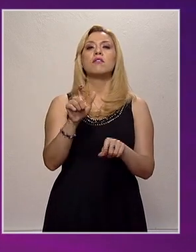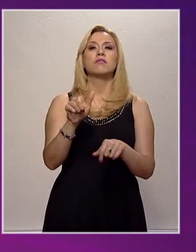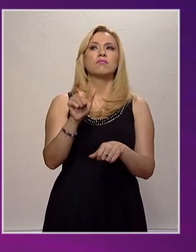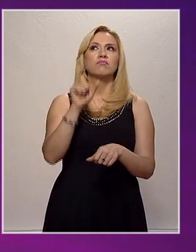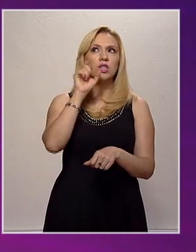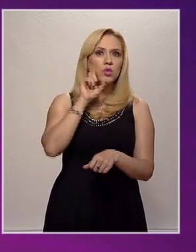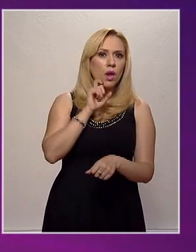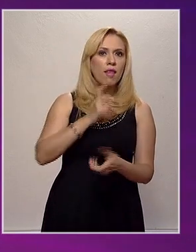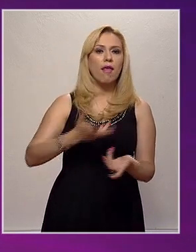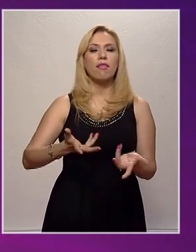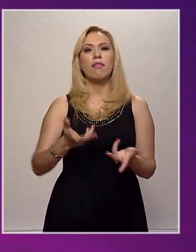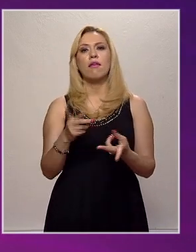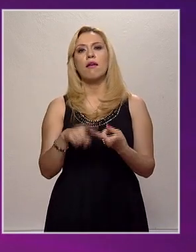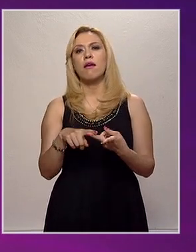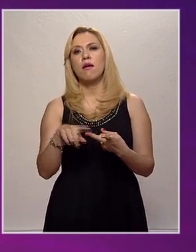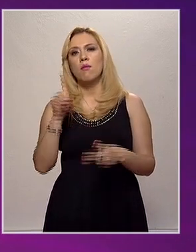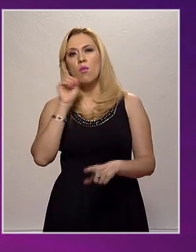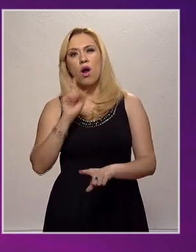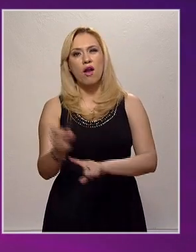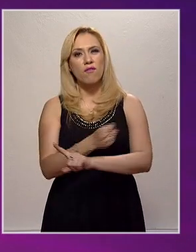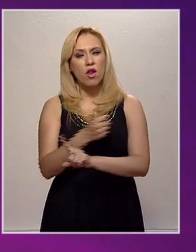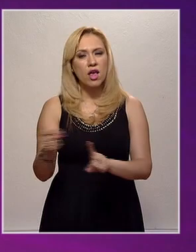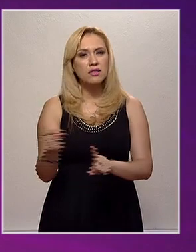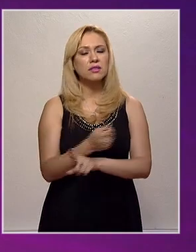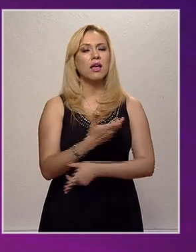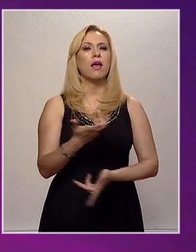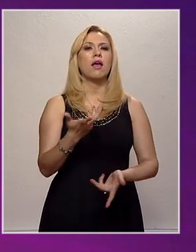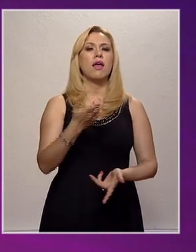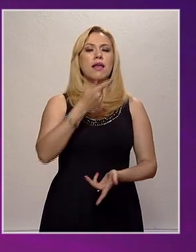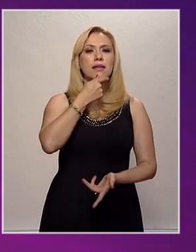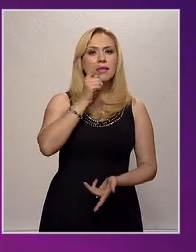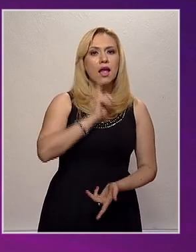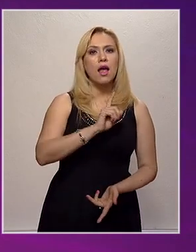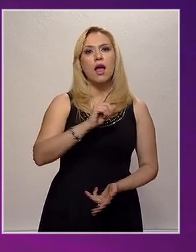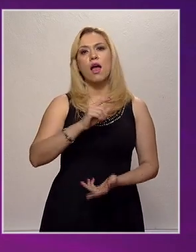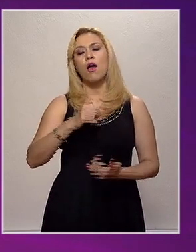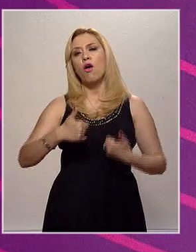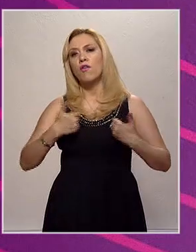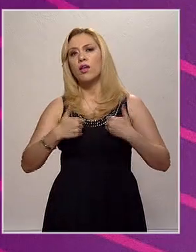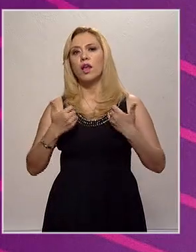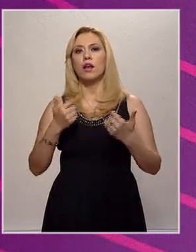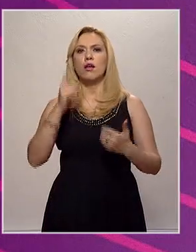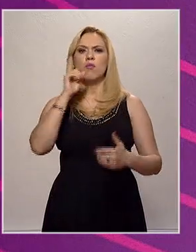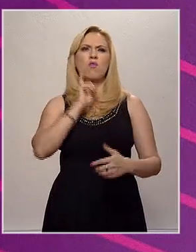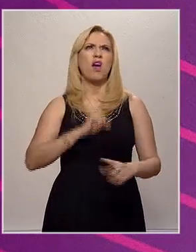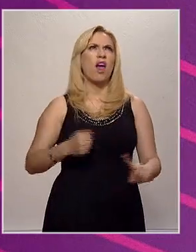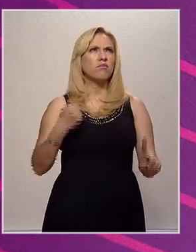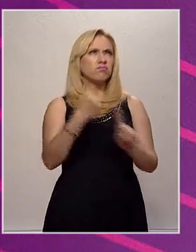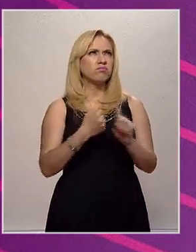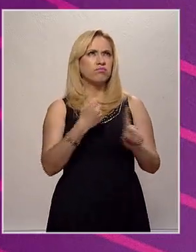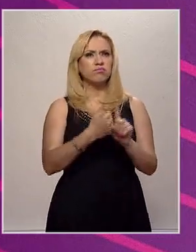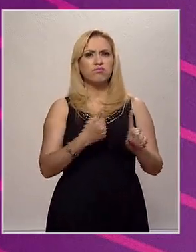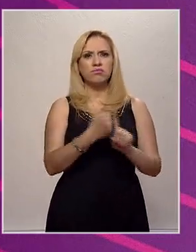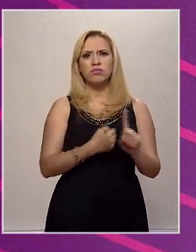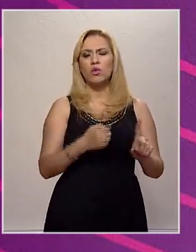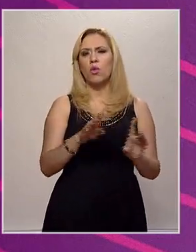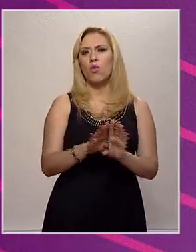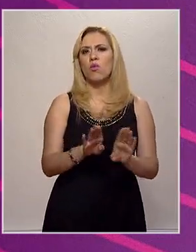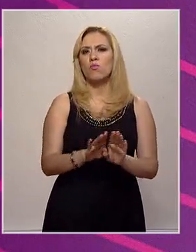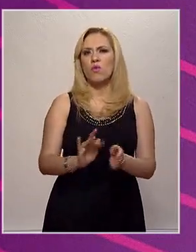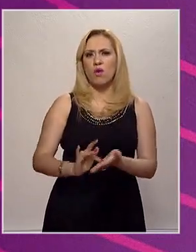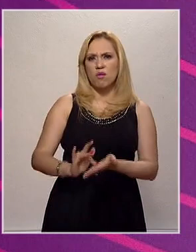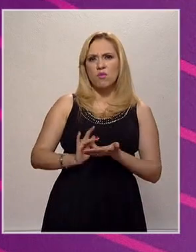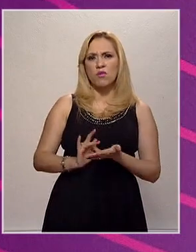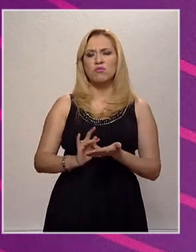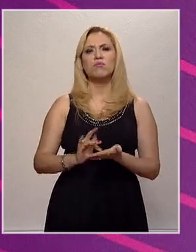sexualidad, feminismos, violencia contra las mujeres, niñas y adolescentes. Se desempeñó en la ponencia del ministro Arturo Saldívar, donde elaboró resoluciones sobre